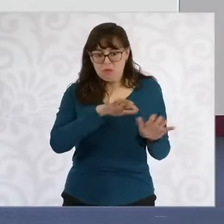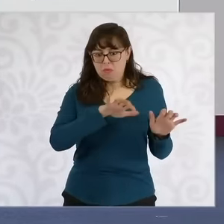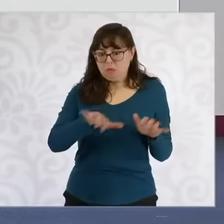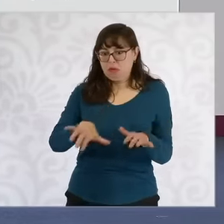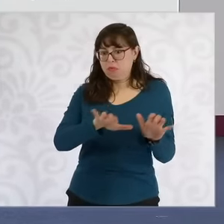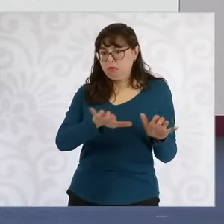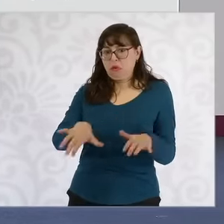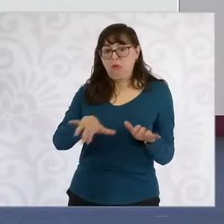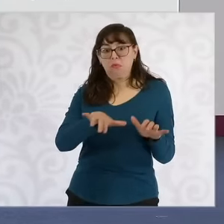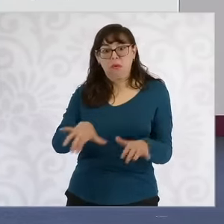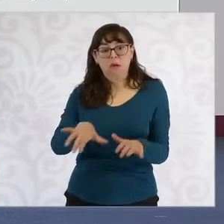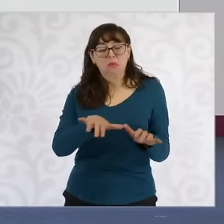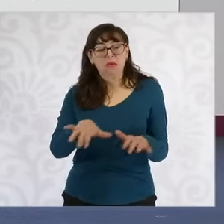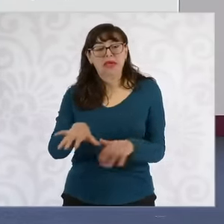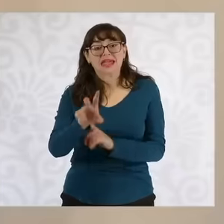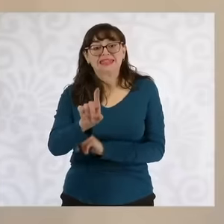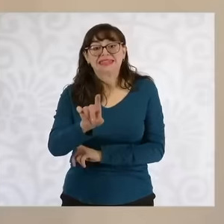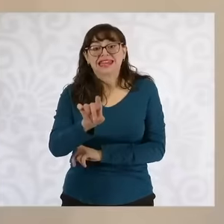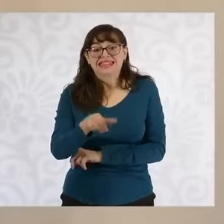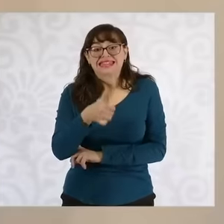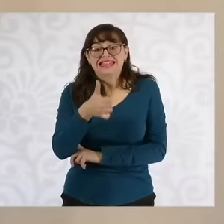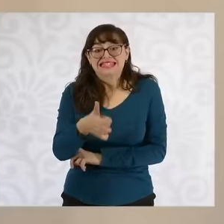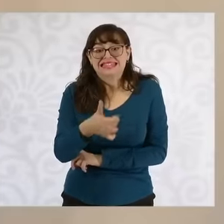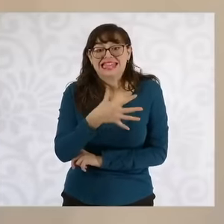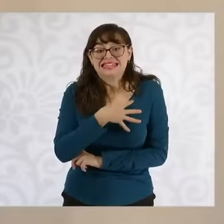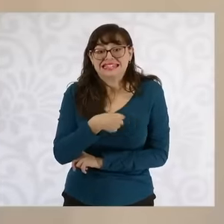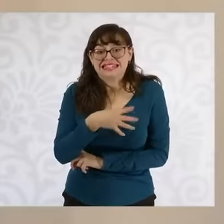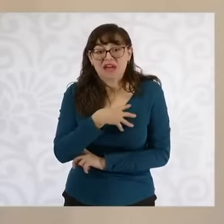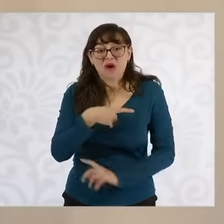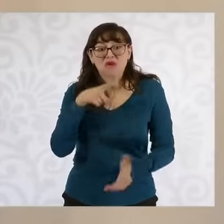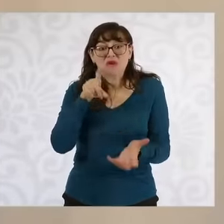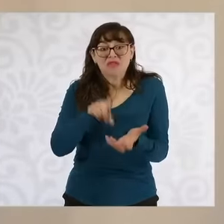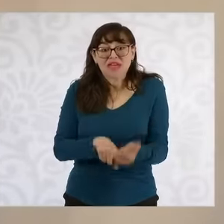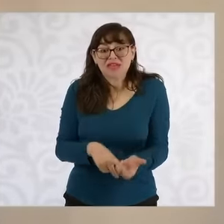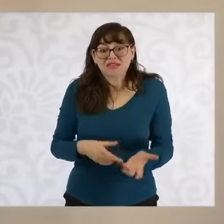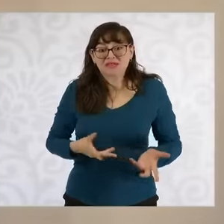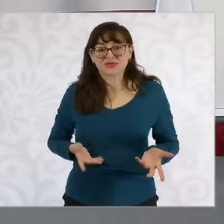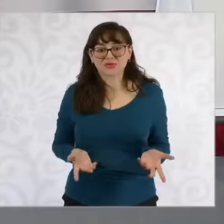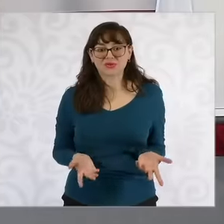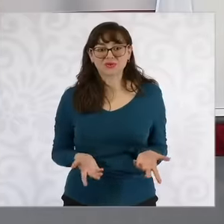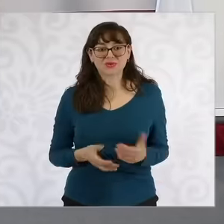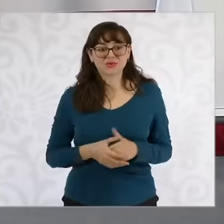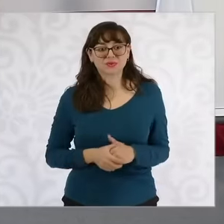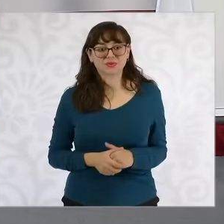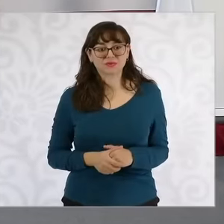jueces y magistrados que tienen 36 hijos trabajando en el Poder Judicial.